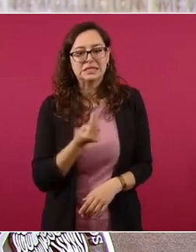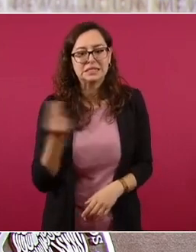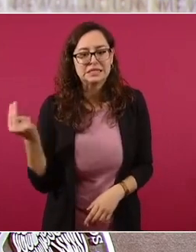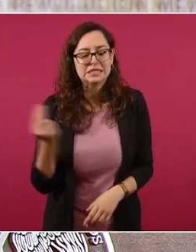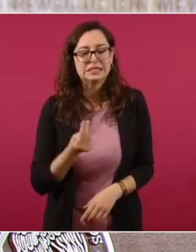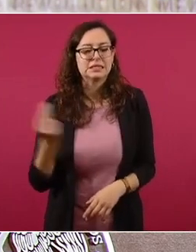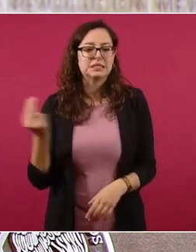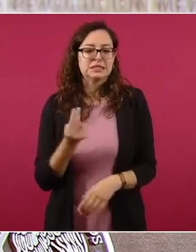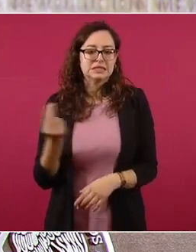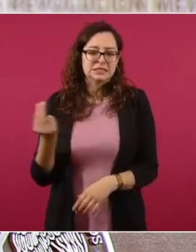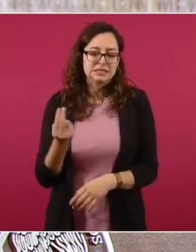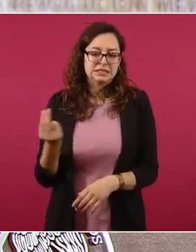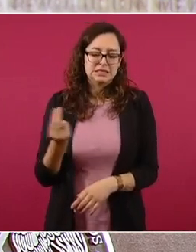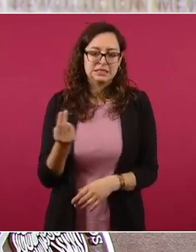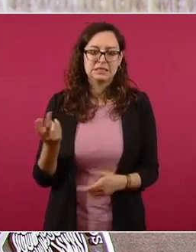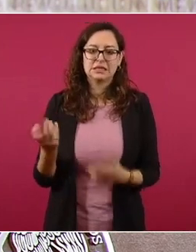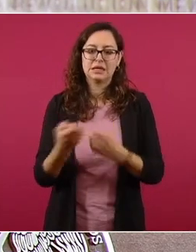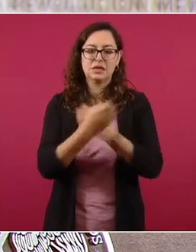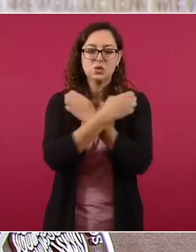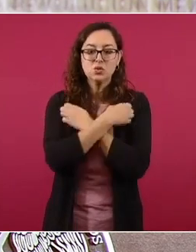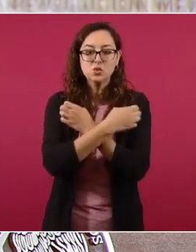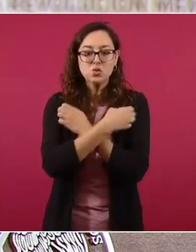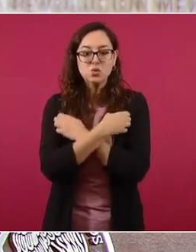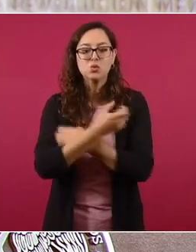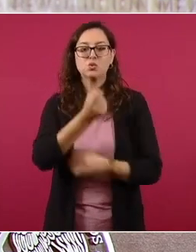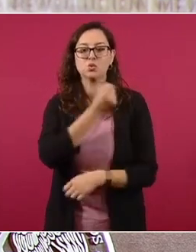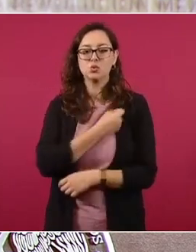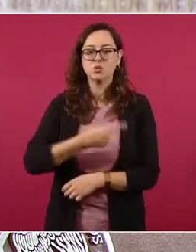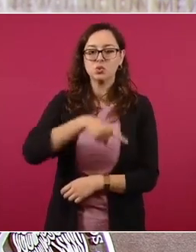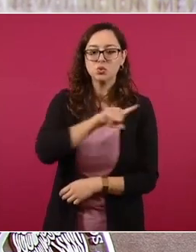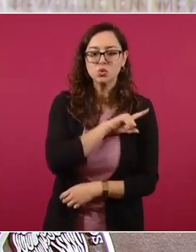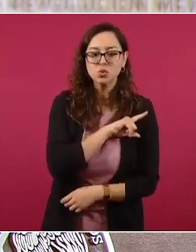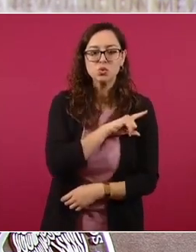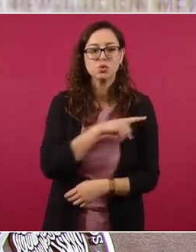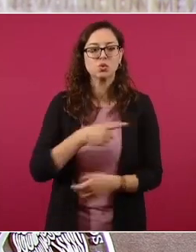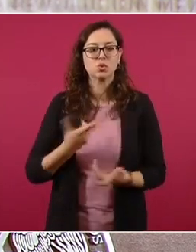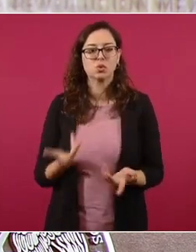urgentes, apremiantes, para educación, para salud,